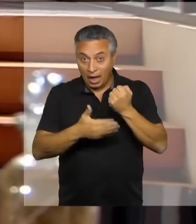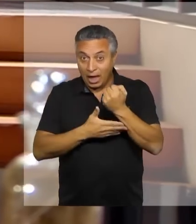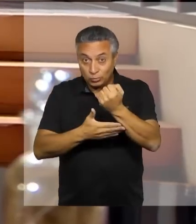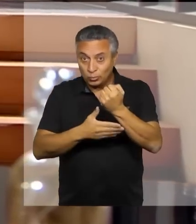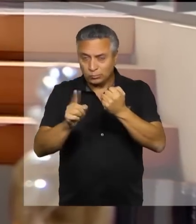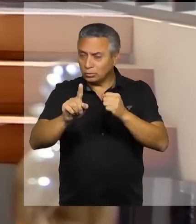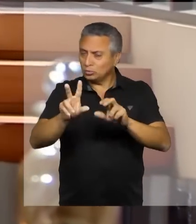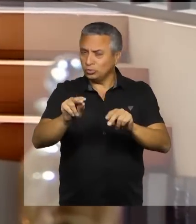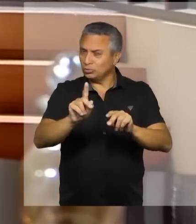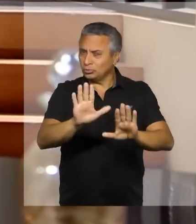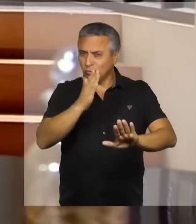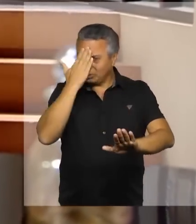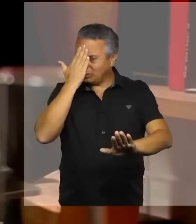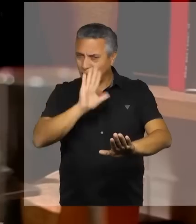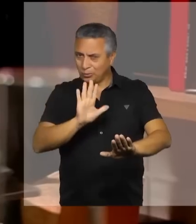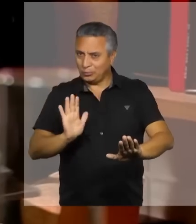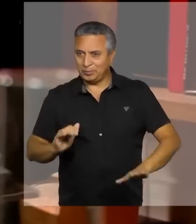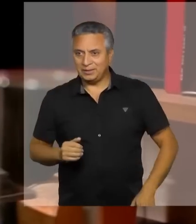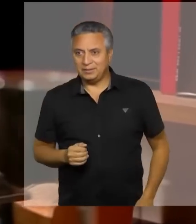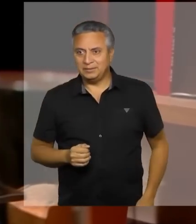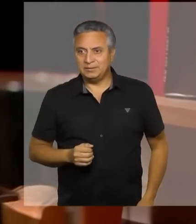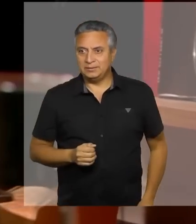no.